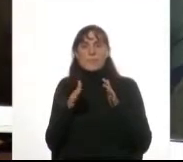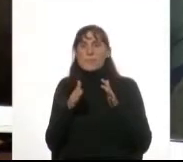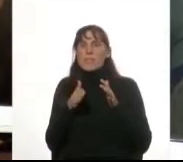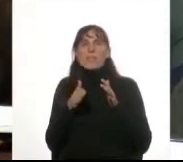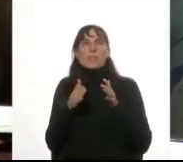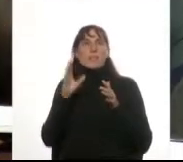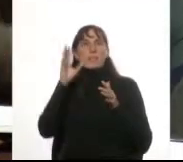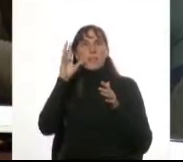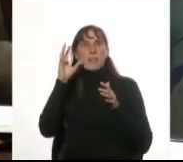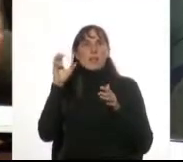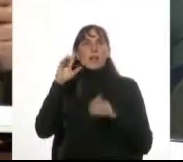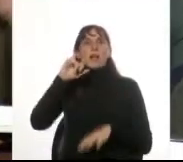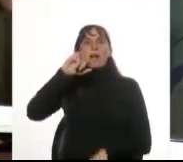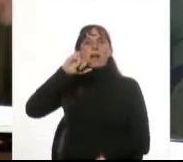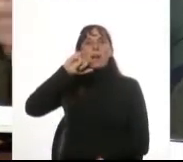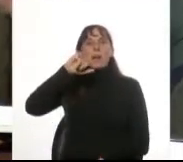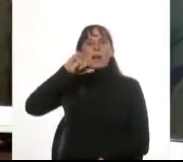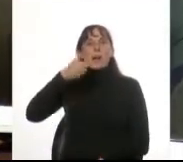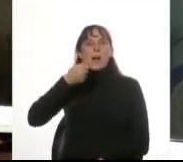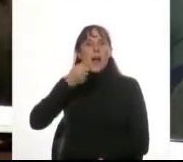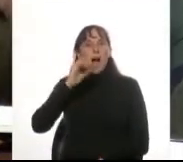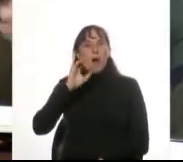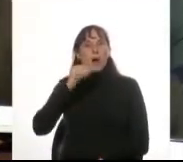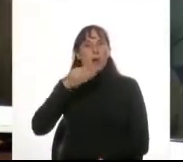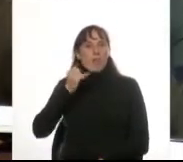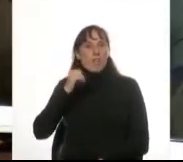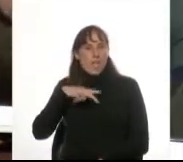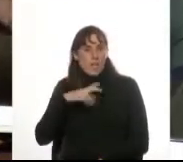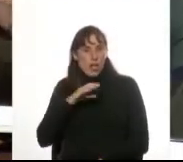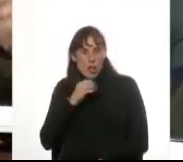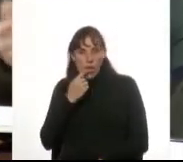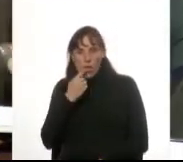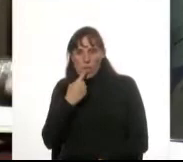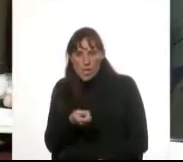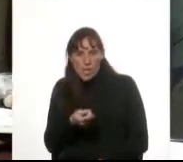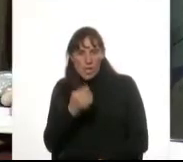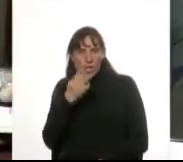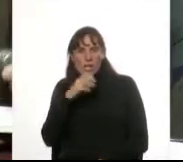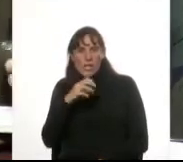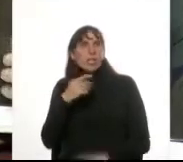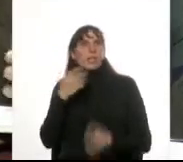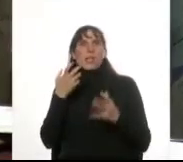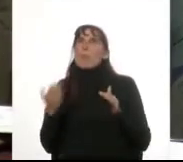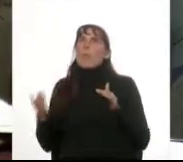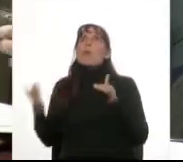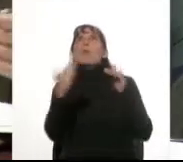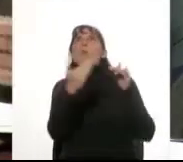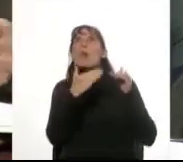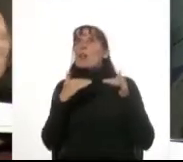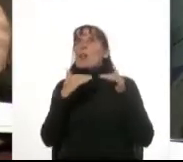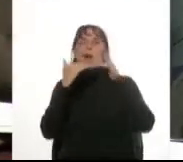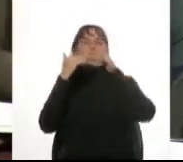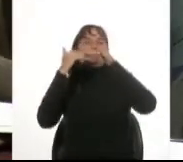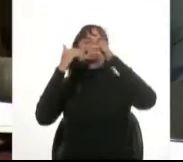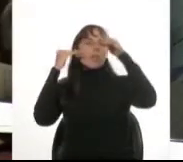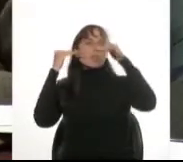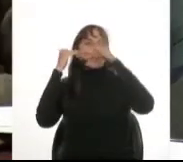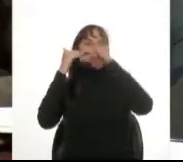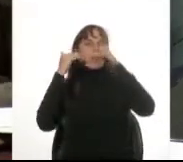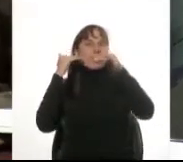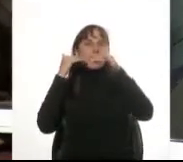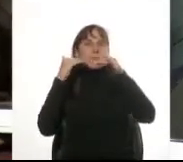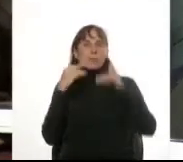grito jacobino, queremos la igualdad bajo nuestros techos, le